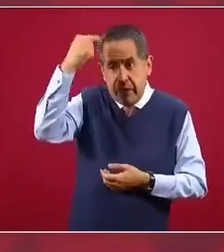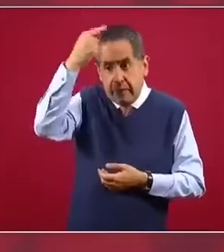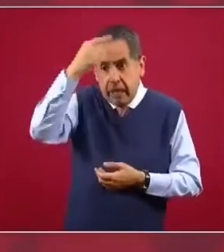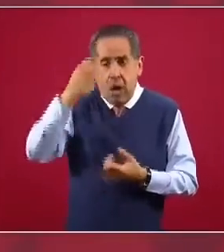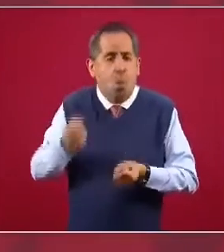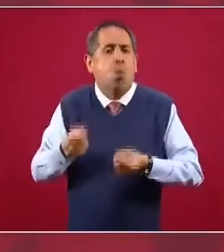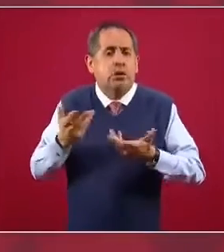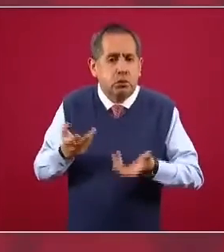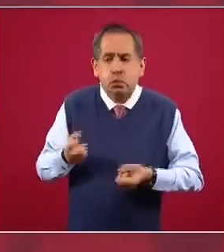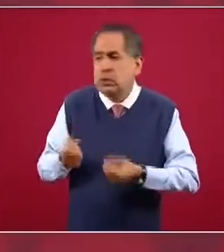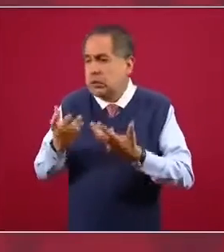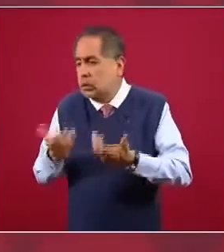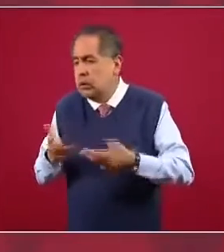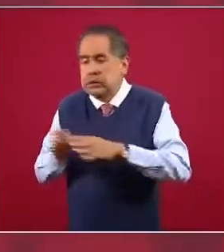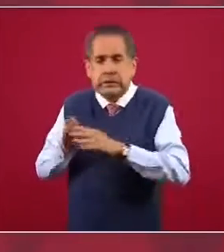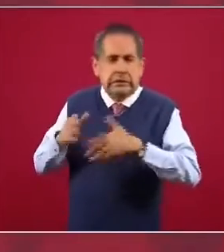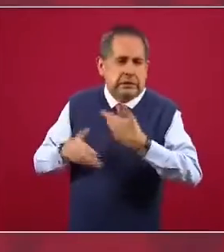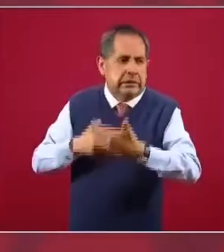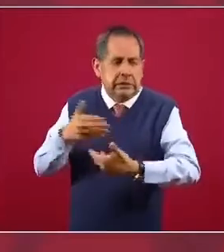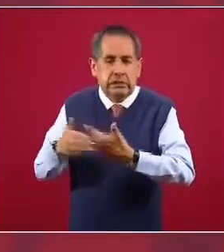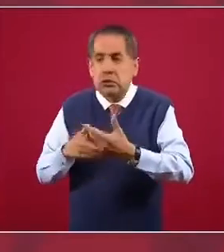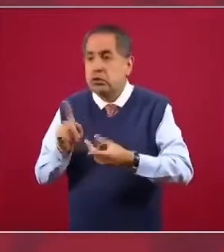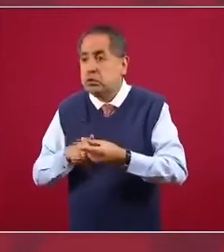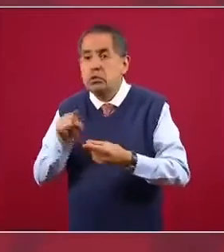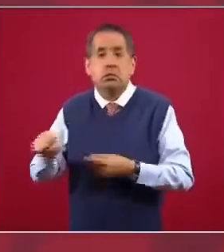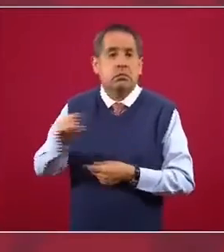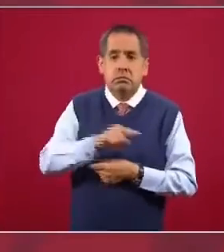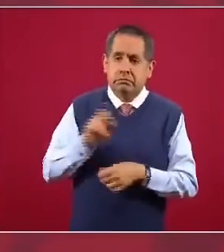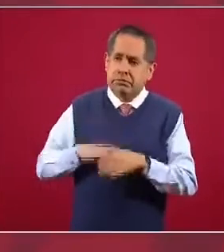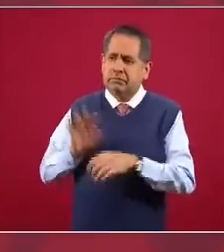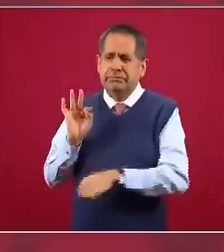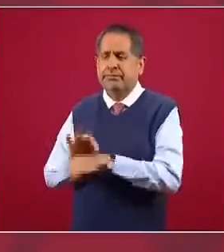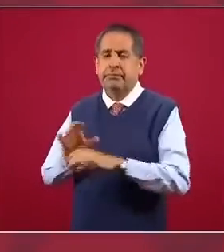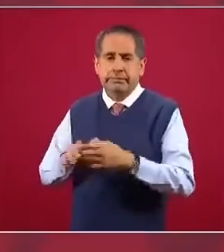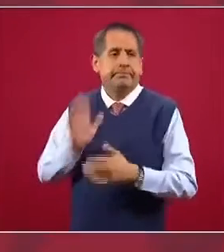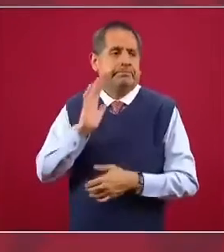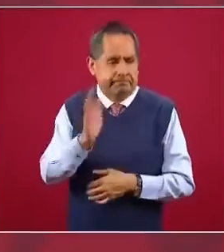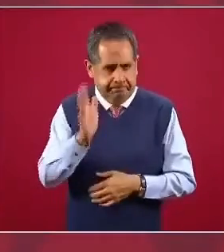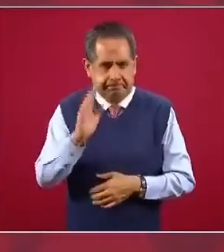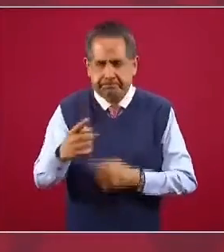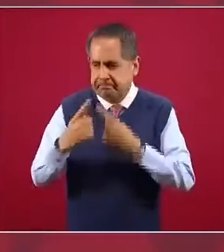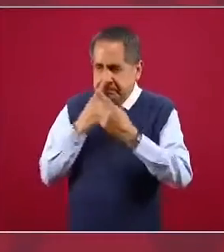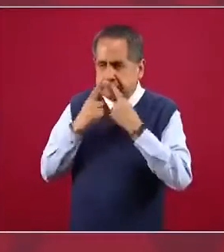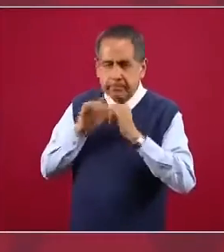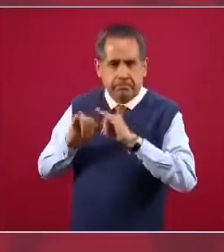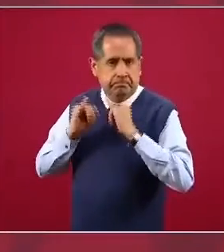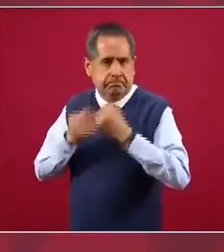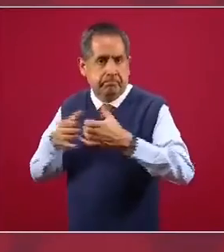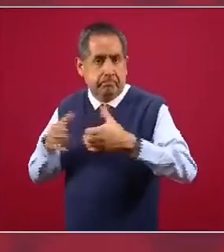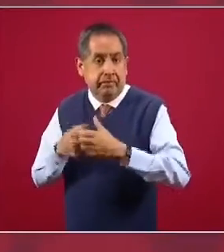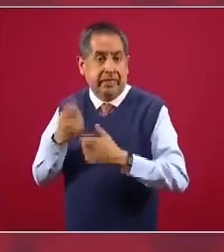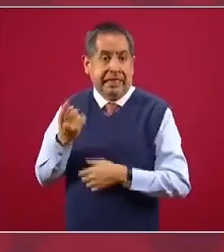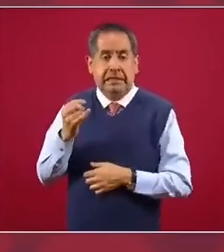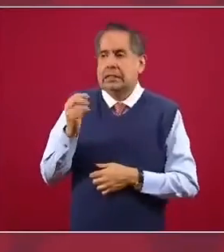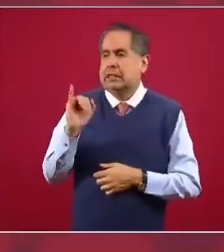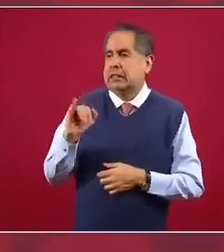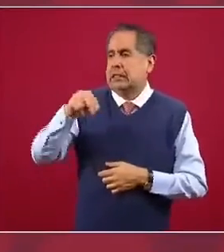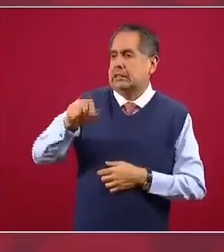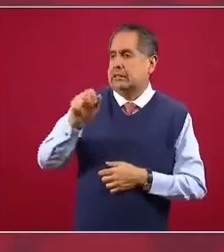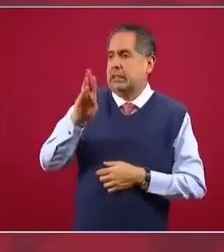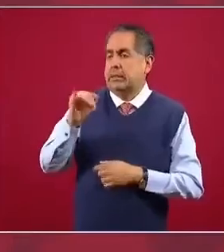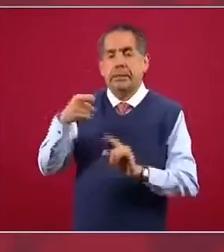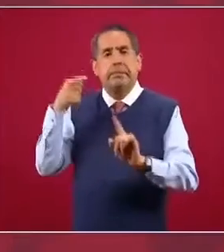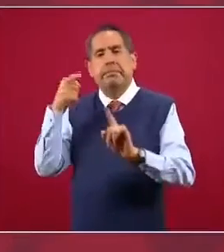de salud y dónde se necesita reforzar. Y eso va a ser una de las tareas principales del Instituto de Salud del Bienestar,